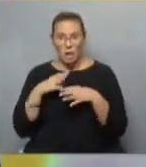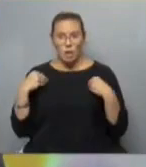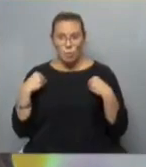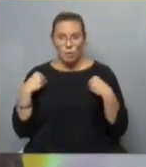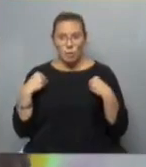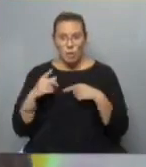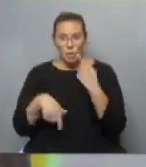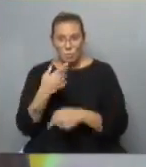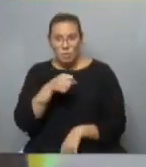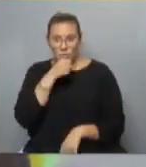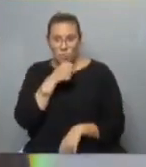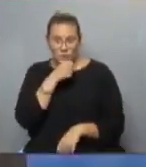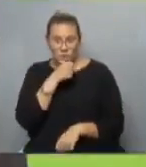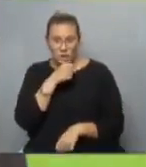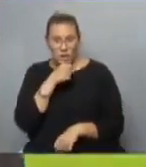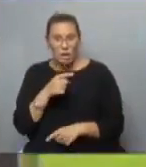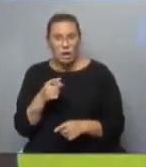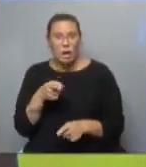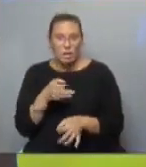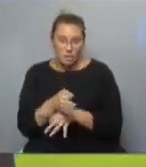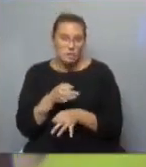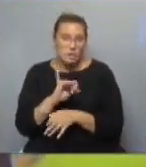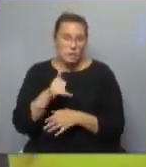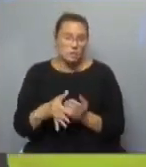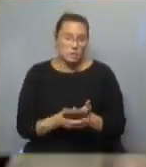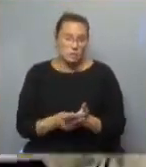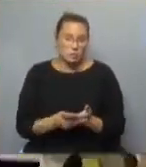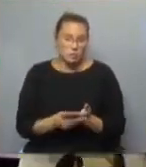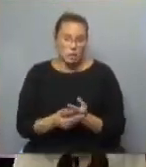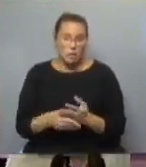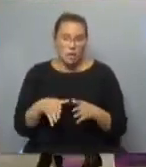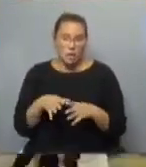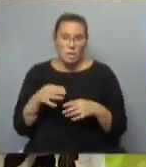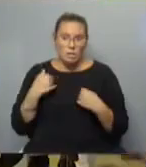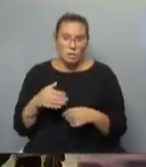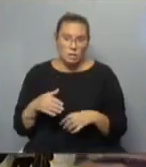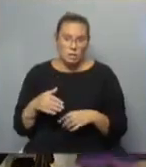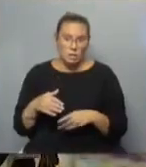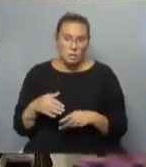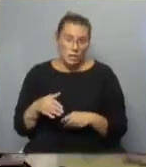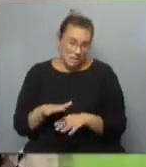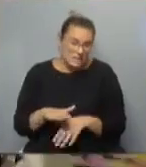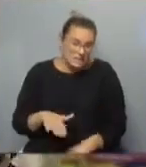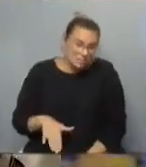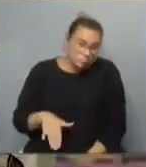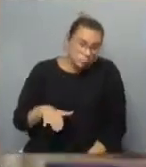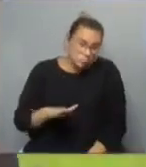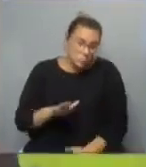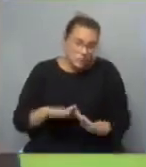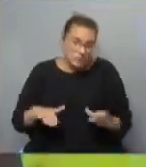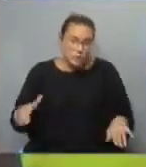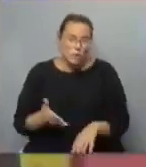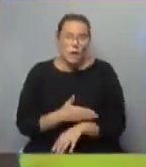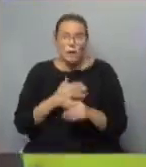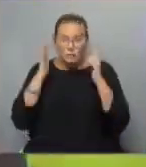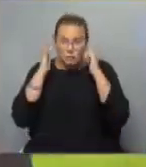En la escuela de viejas hay que enseñar eso. Es que ahora, ¿la escuela de o en la escuela desde sí, la infancia? Sí, mucho digamos, antes, ¿no? ¿No? Por eso, mucho empezar,